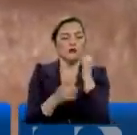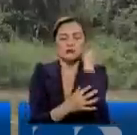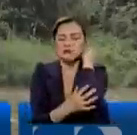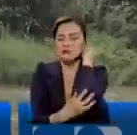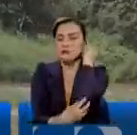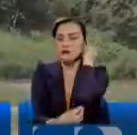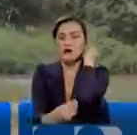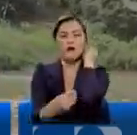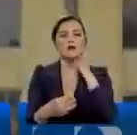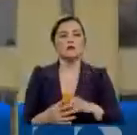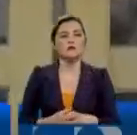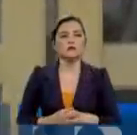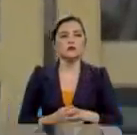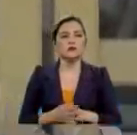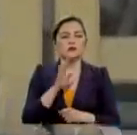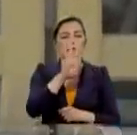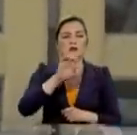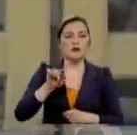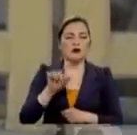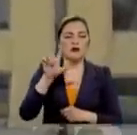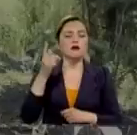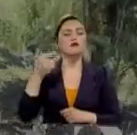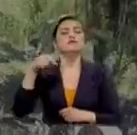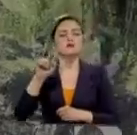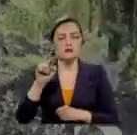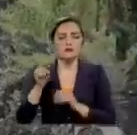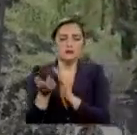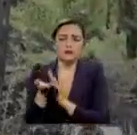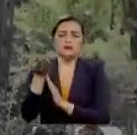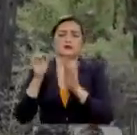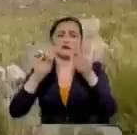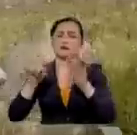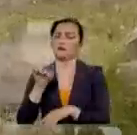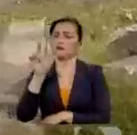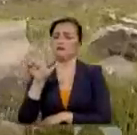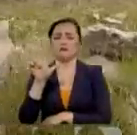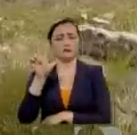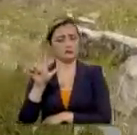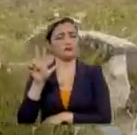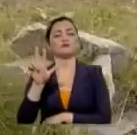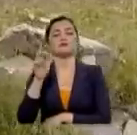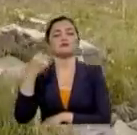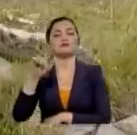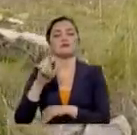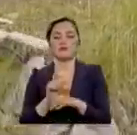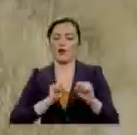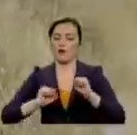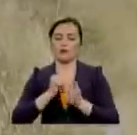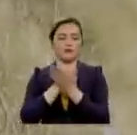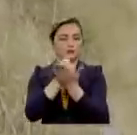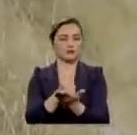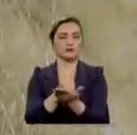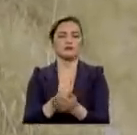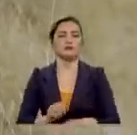pobreza pasarían de 4,3 millones a 6,4 millones en Ecuador, por lo que hay que sumar esfuerzos para ayudar